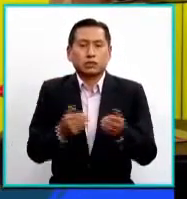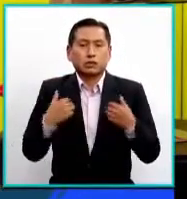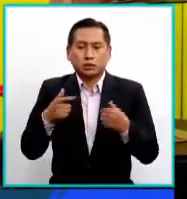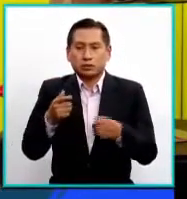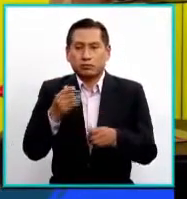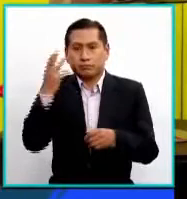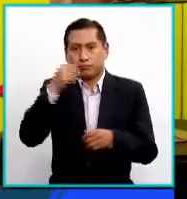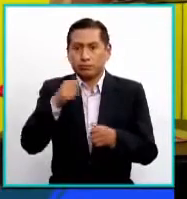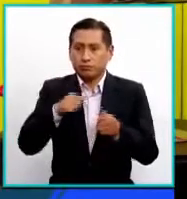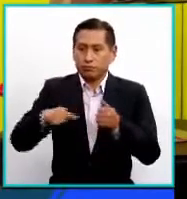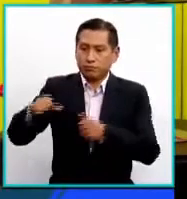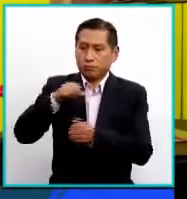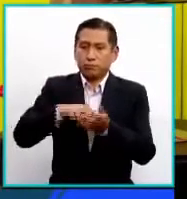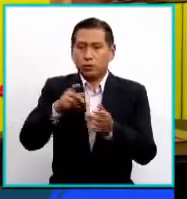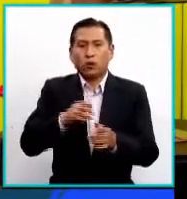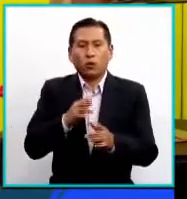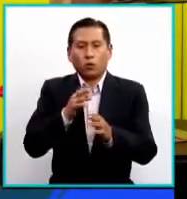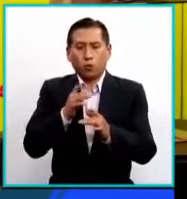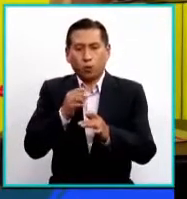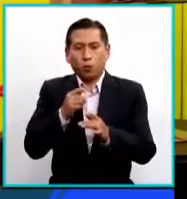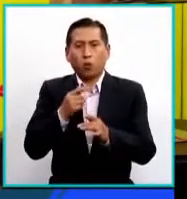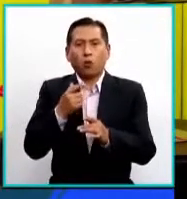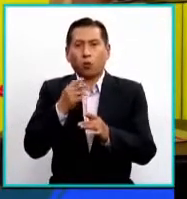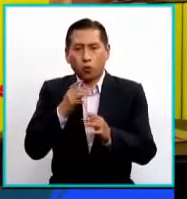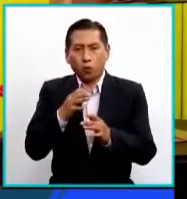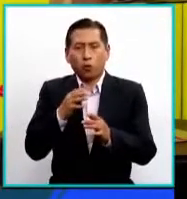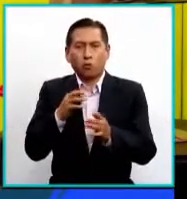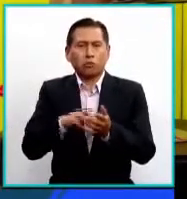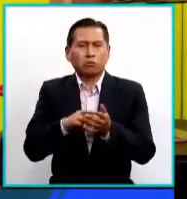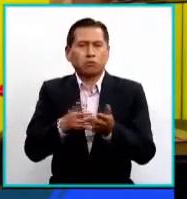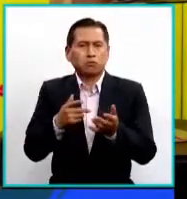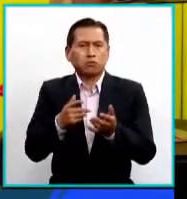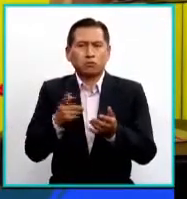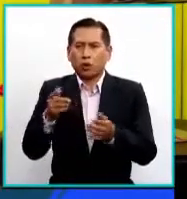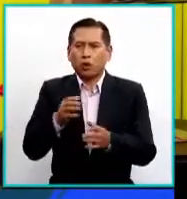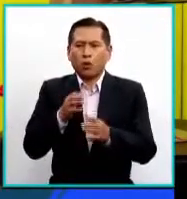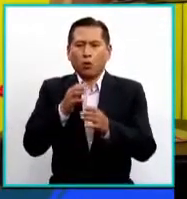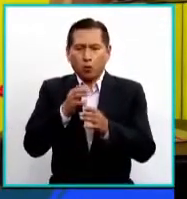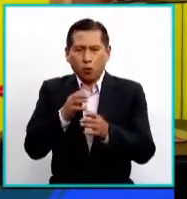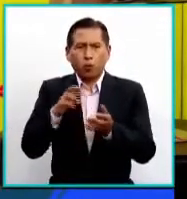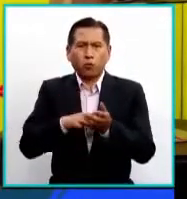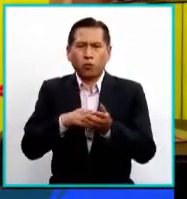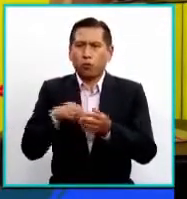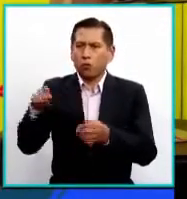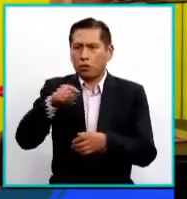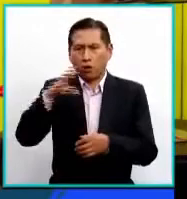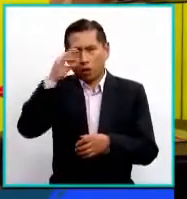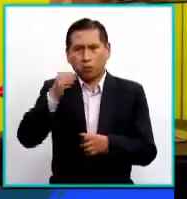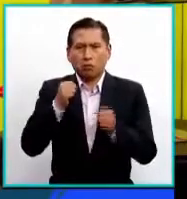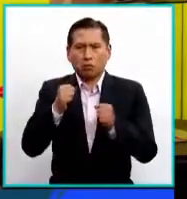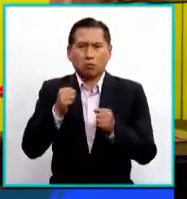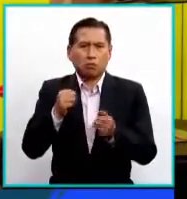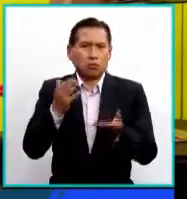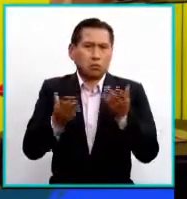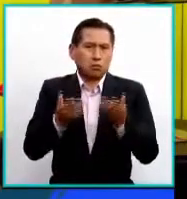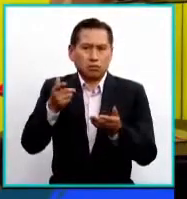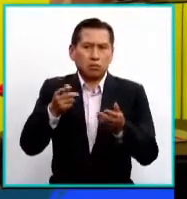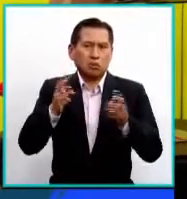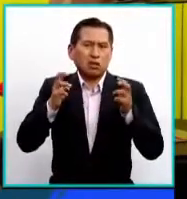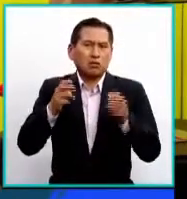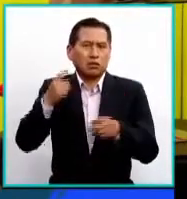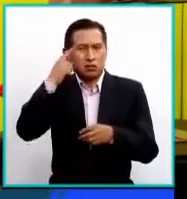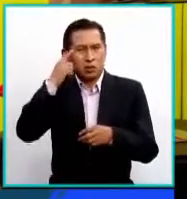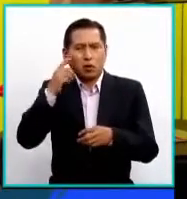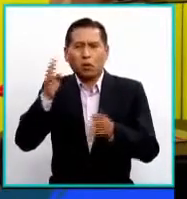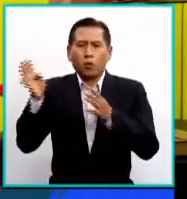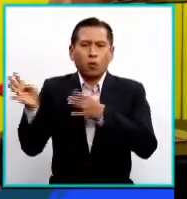muy linda con el acto de soplar. Se entendía que en algún momento el que soplaba estos instrumentos era el hombre, porque se relacionaba con